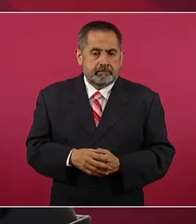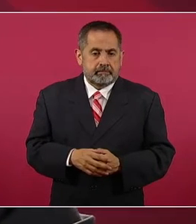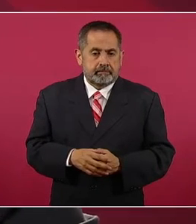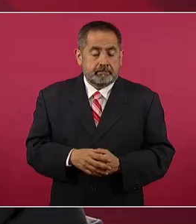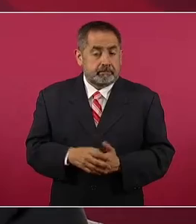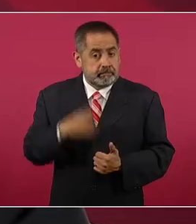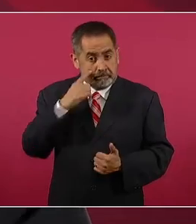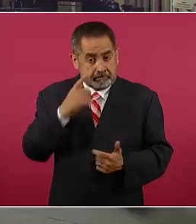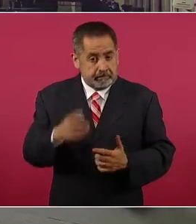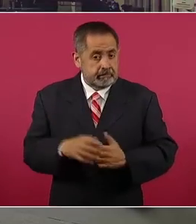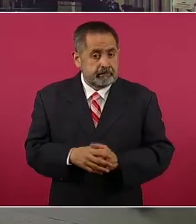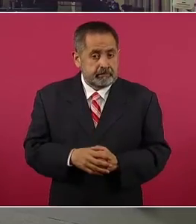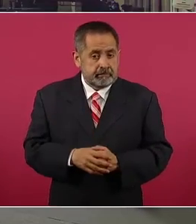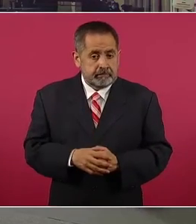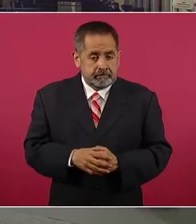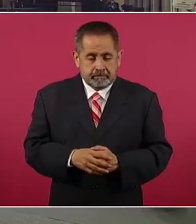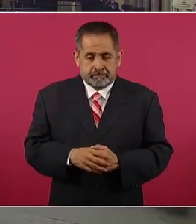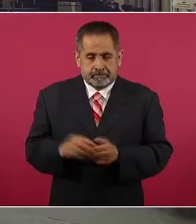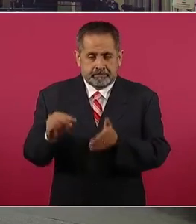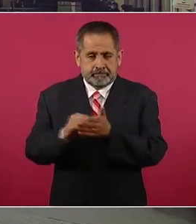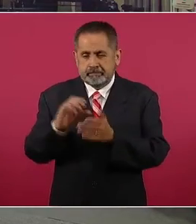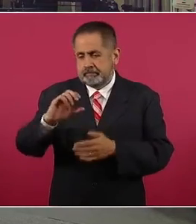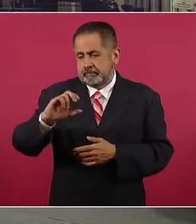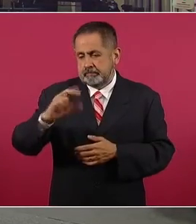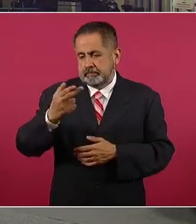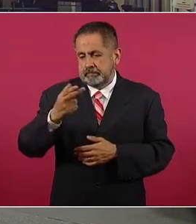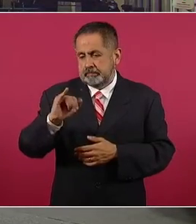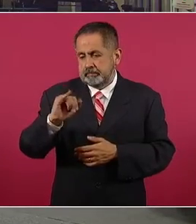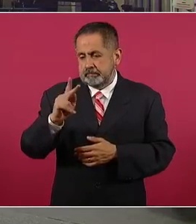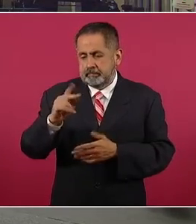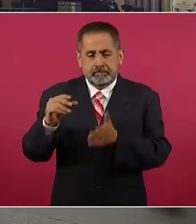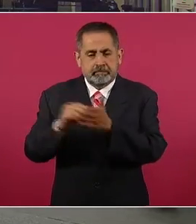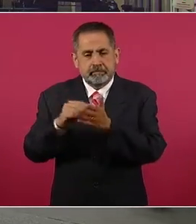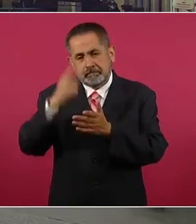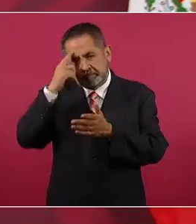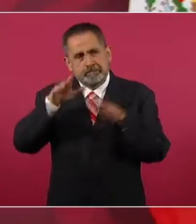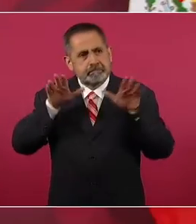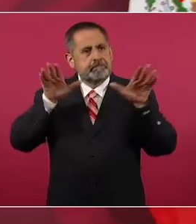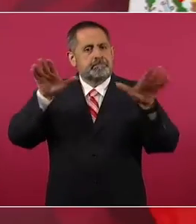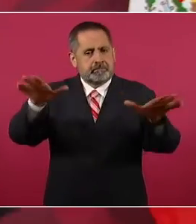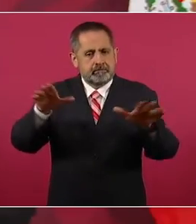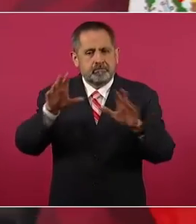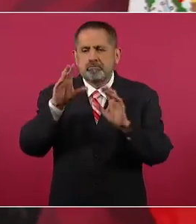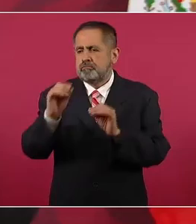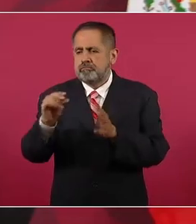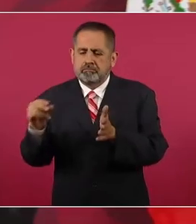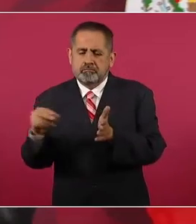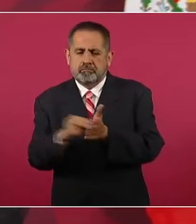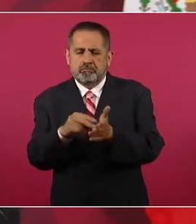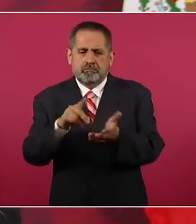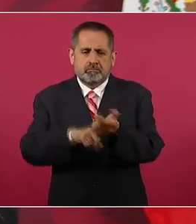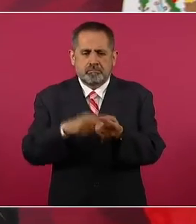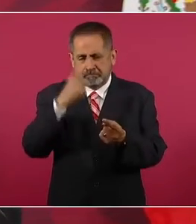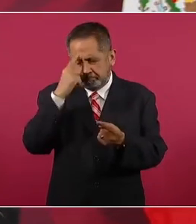Desde los chips que se requieren para un avión hasta para